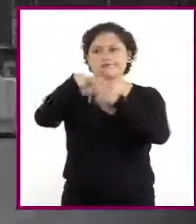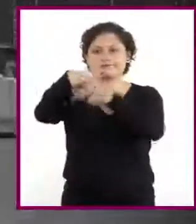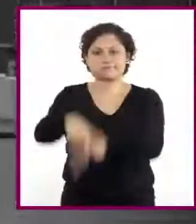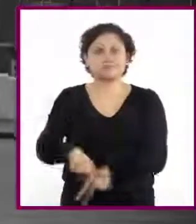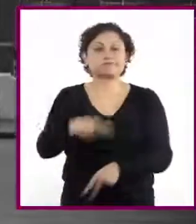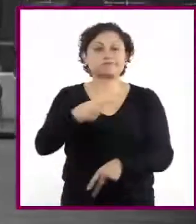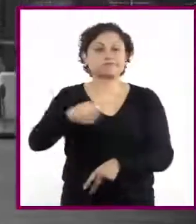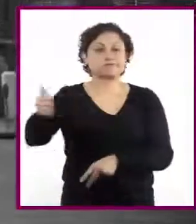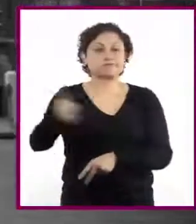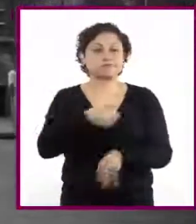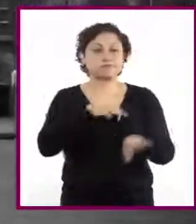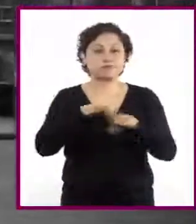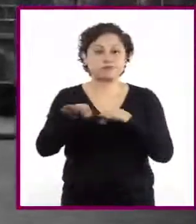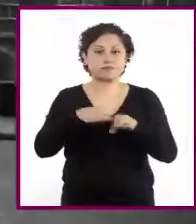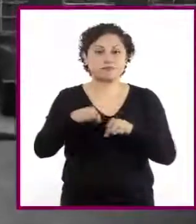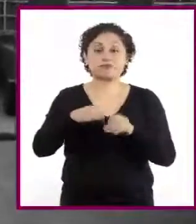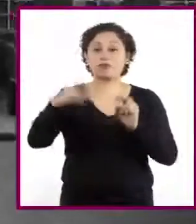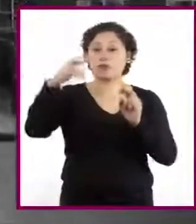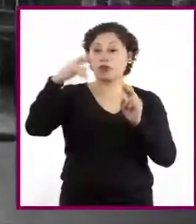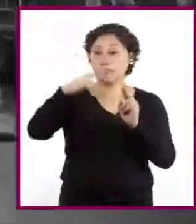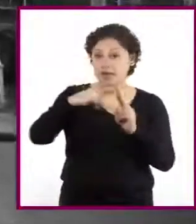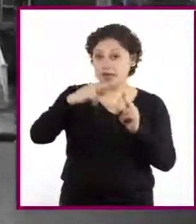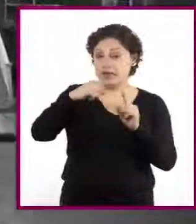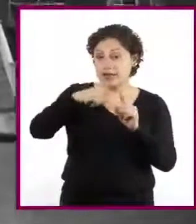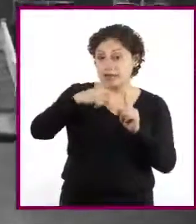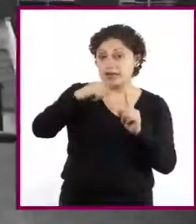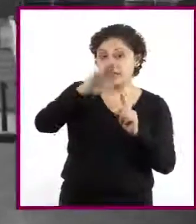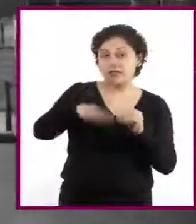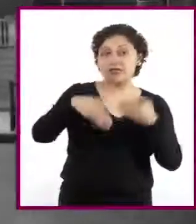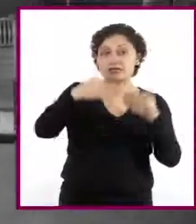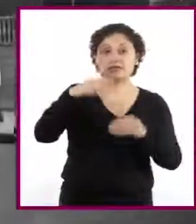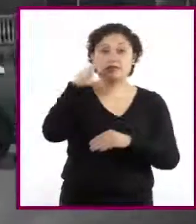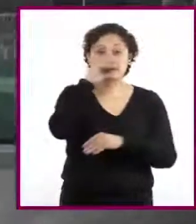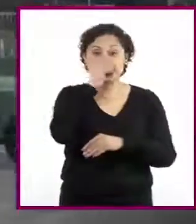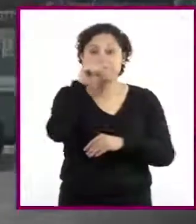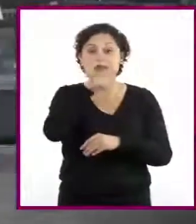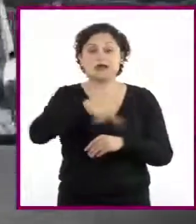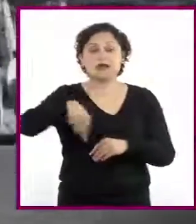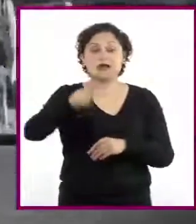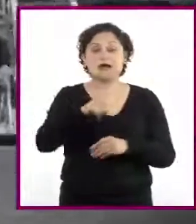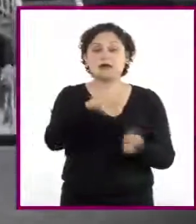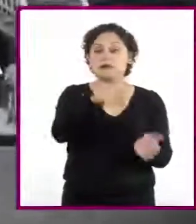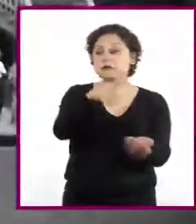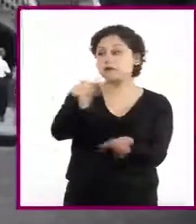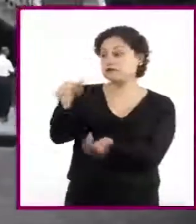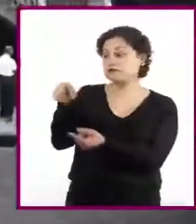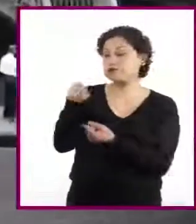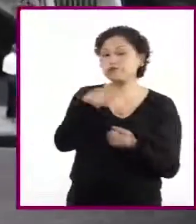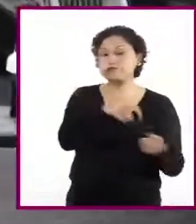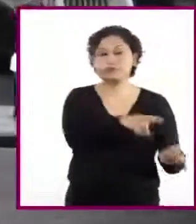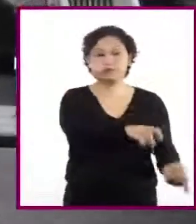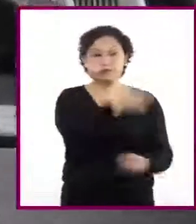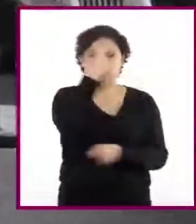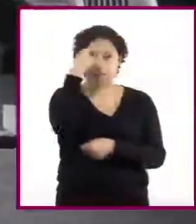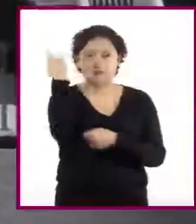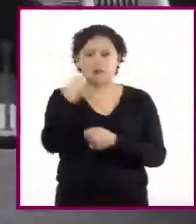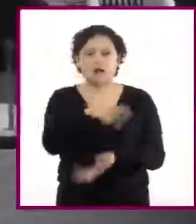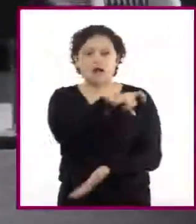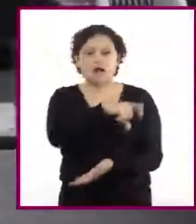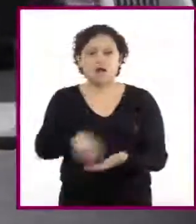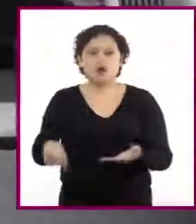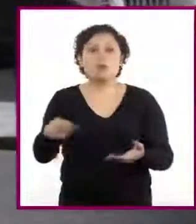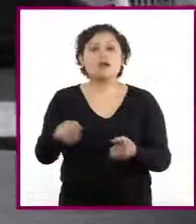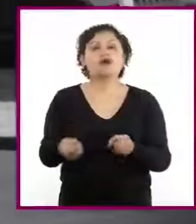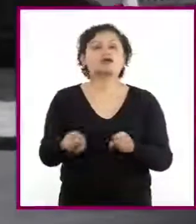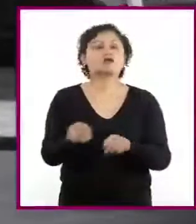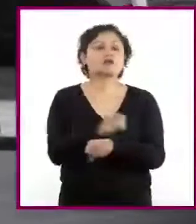iglesias de las comunidades afroamericanas de todo el país se realizó una colecta especial para enviar zapatos nuevos a Montgomery.